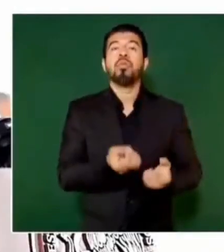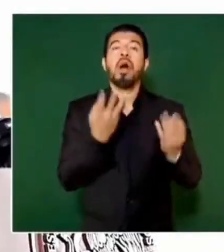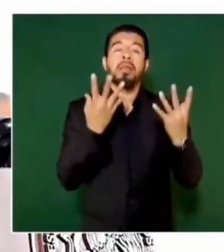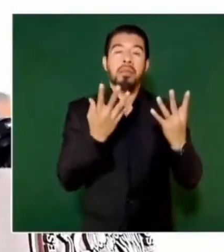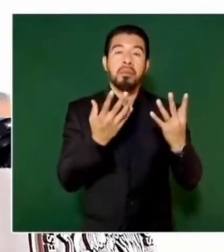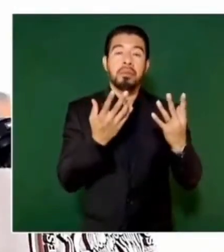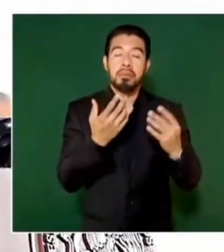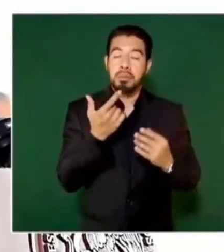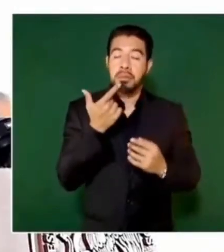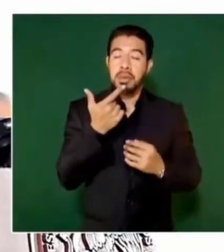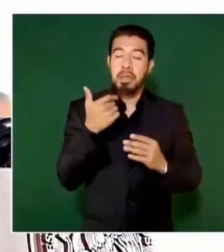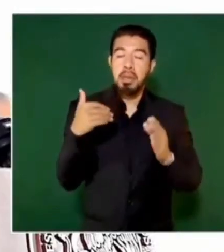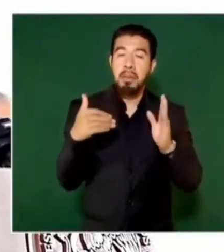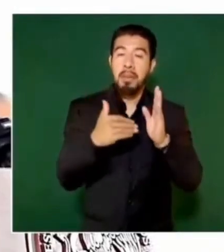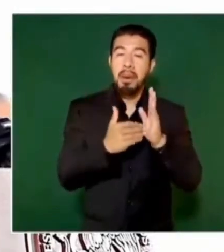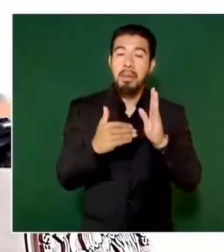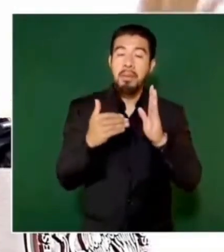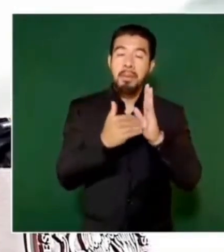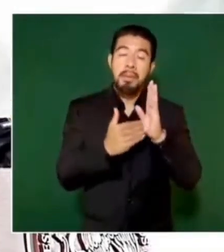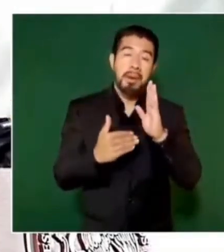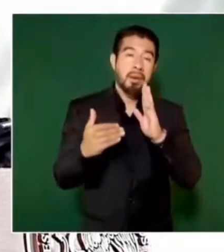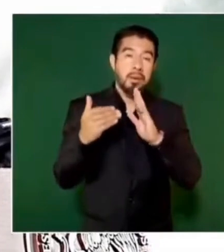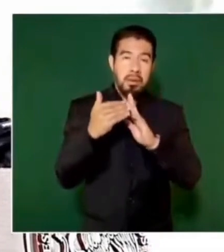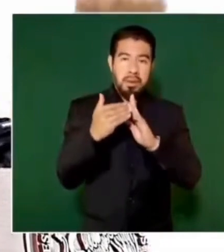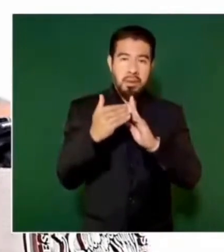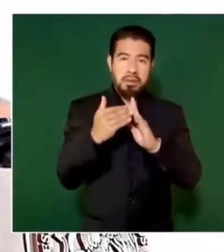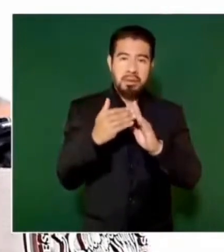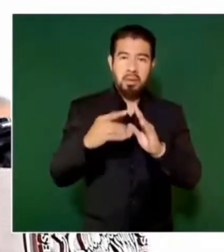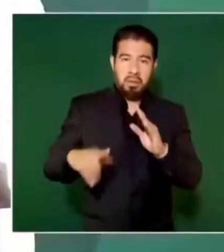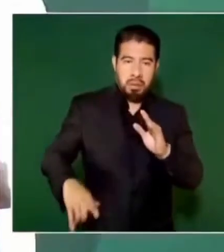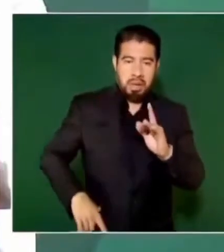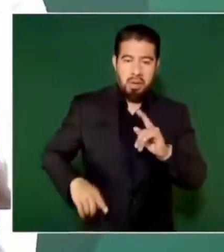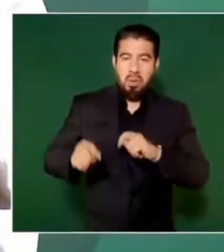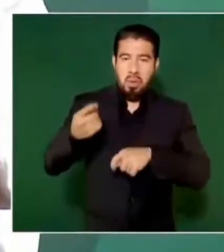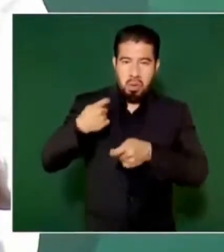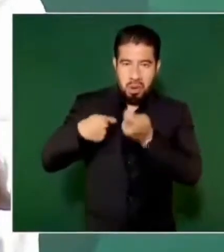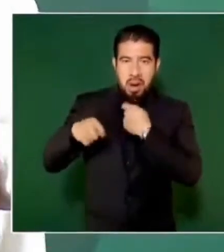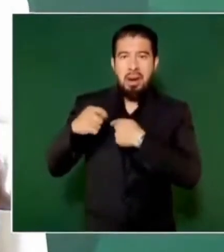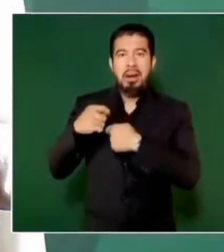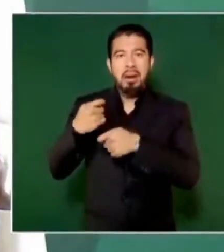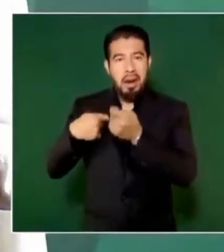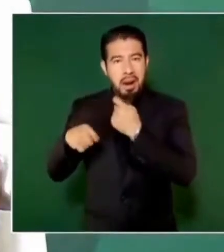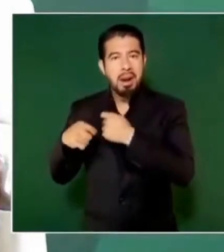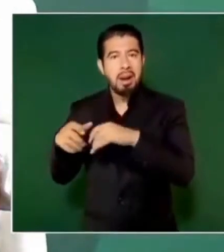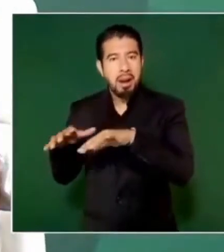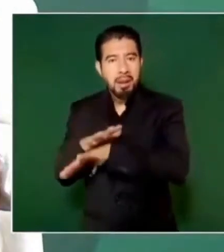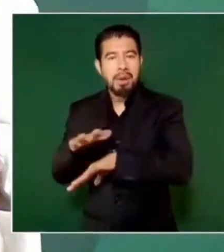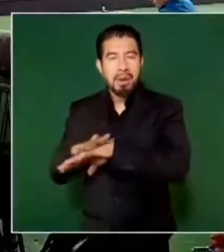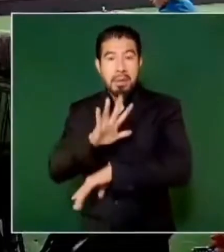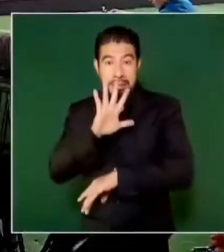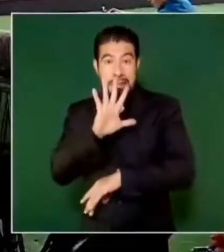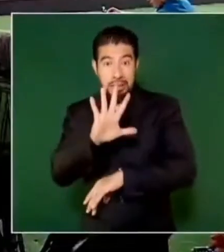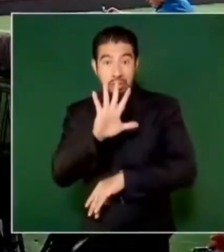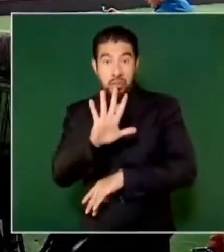7,000 millones. 5 gobiernos. Y en 5 años,